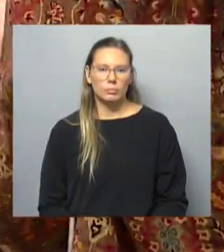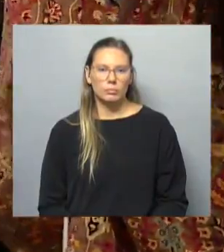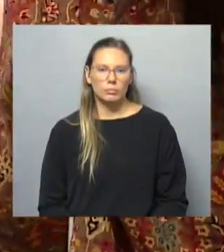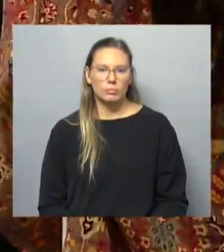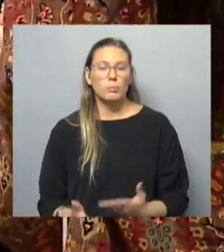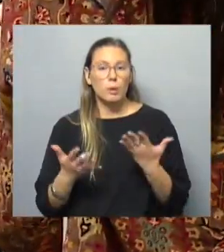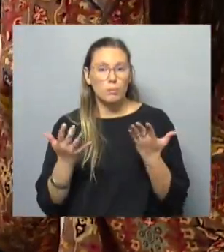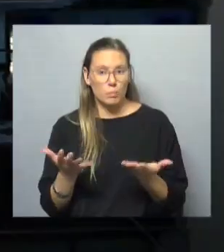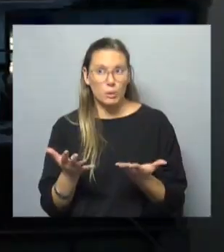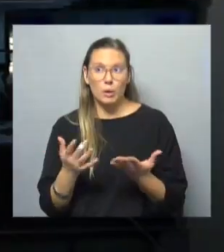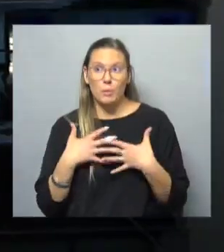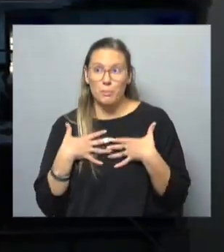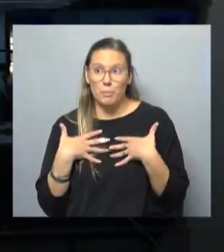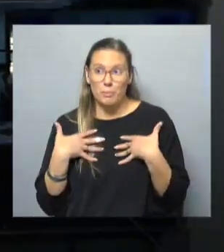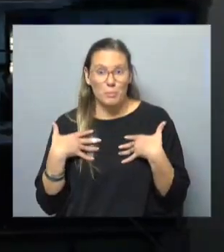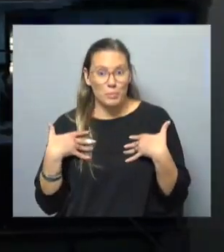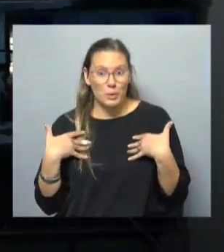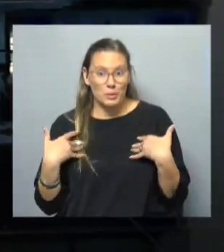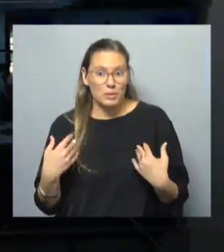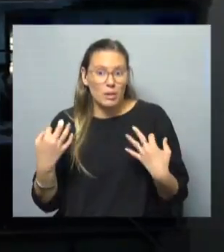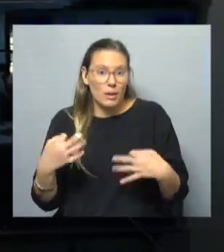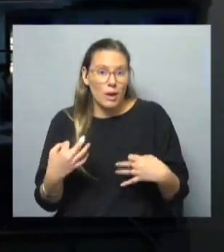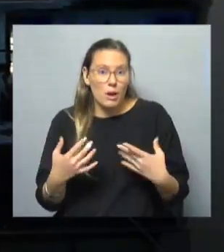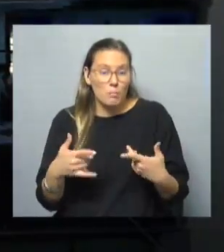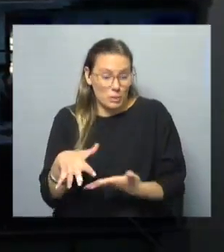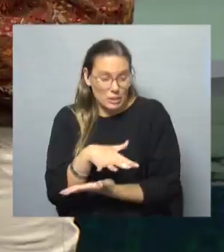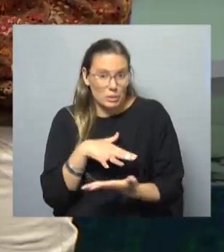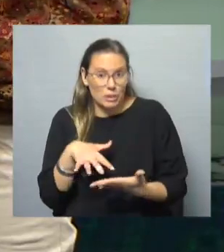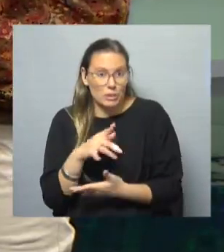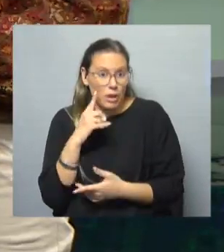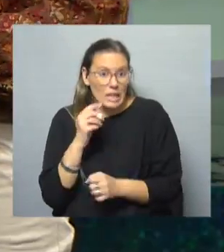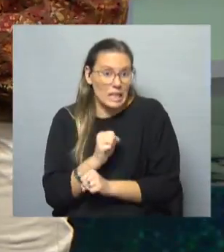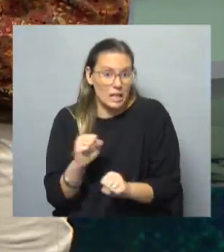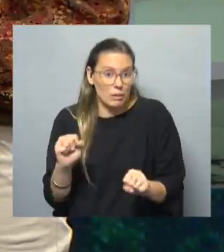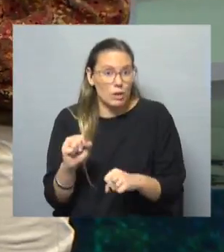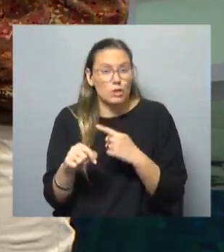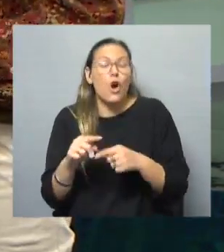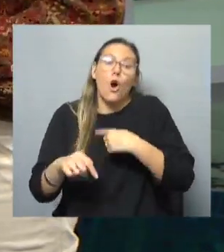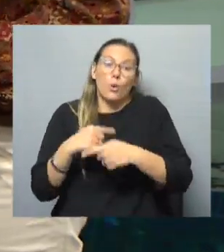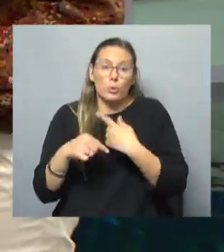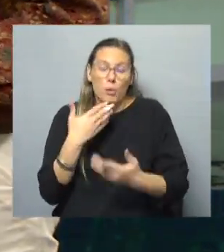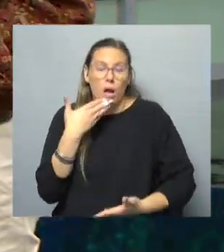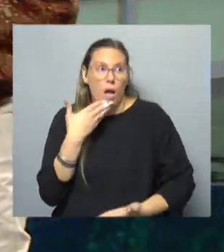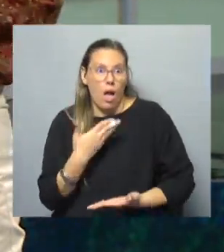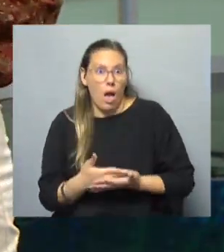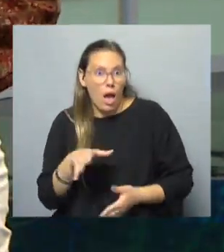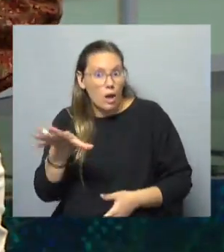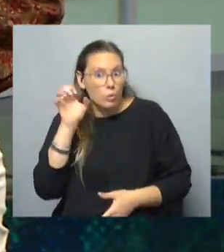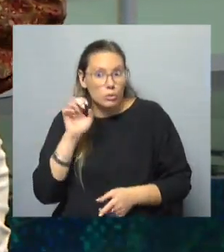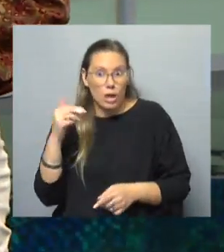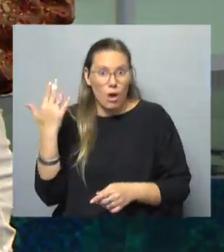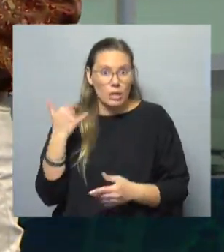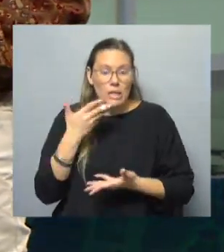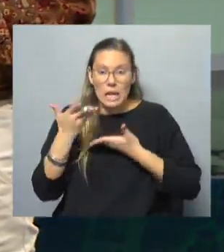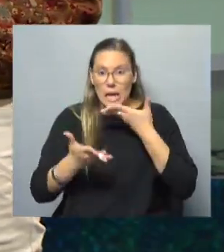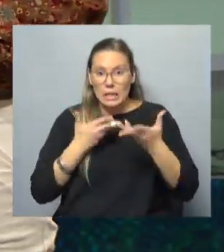Bueno, la verdad, mucha emoción, realmente, mucha emoción por todo esto, increíble. Yo todavía sigo un poco impactado, no había escuchado todavía, pero